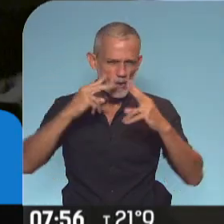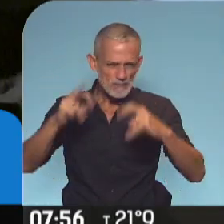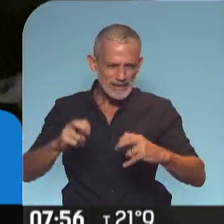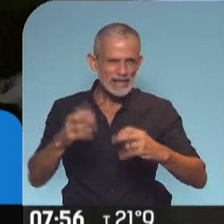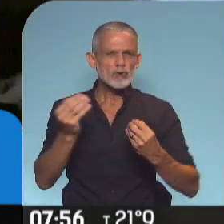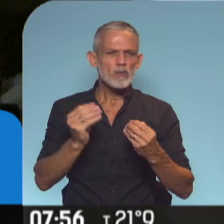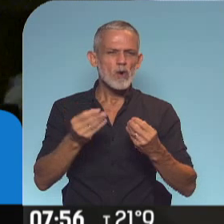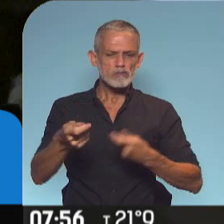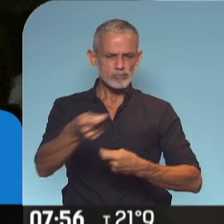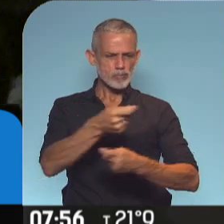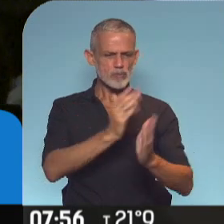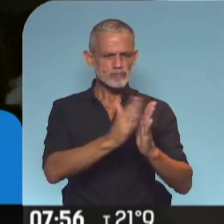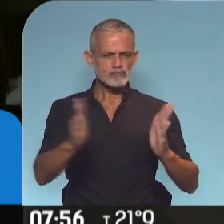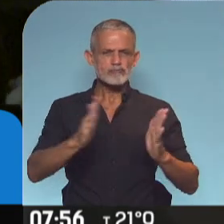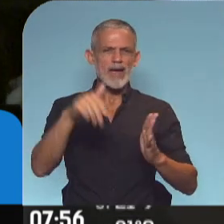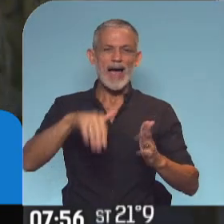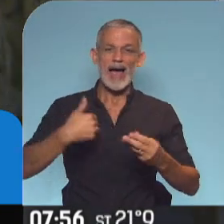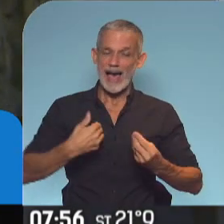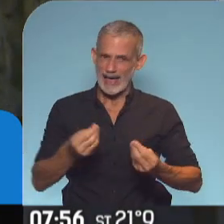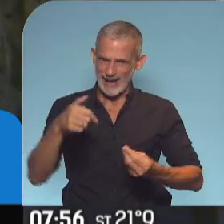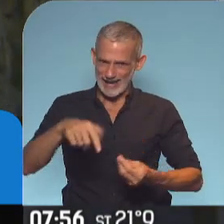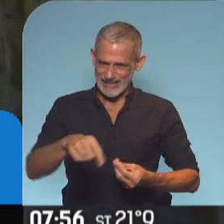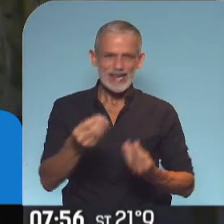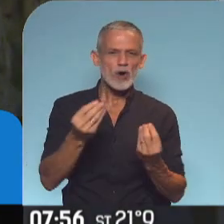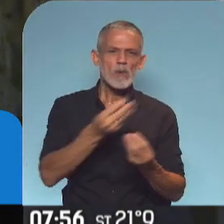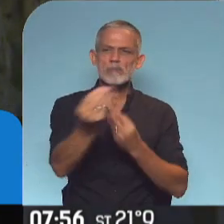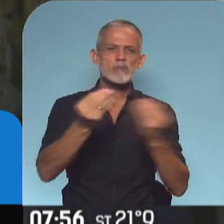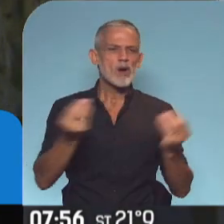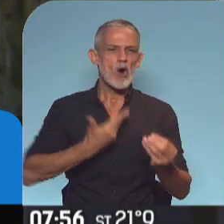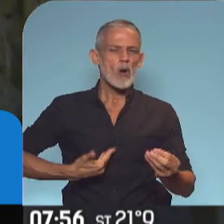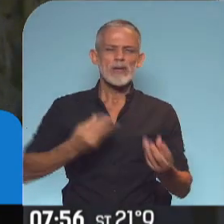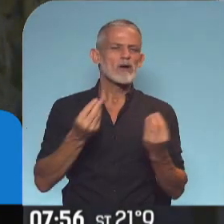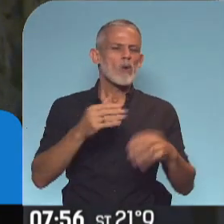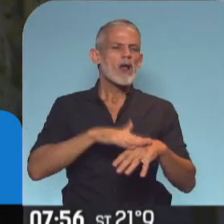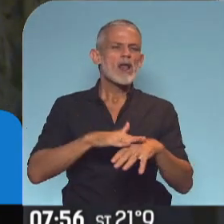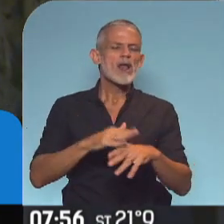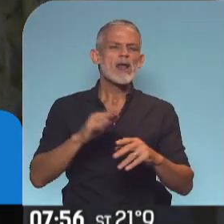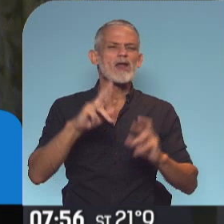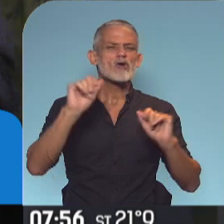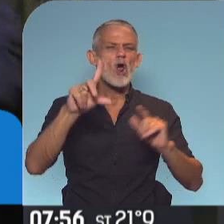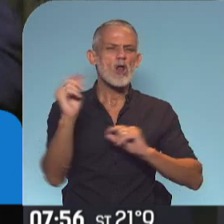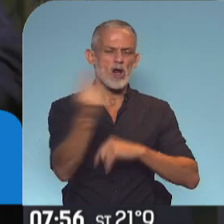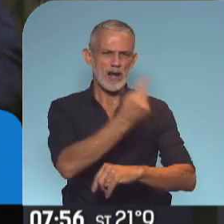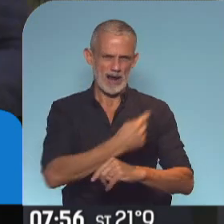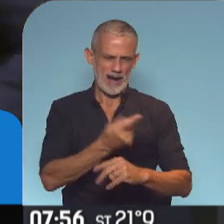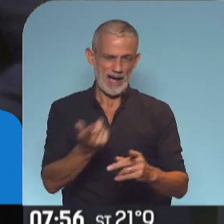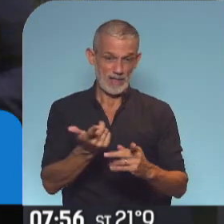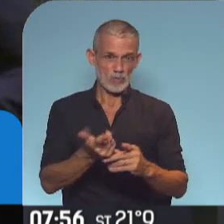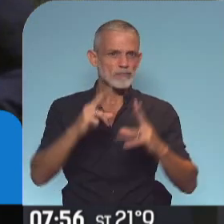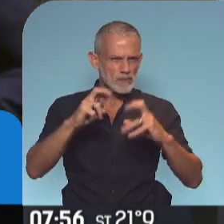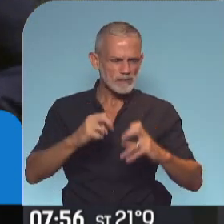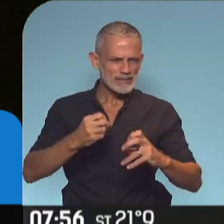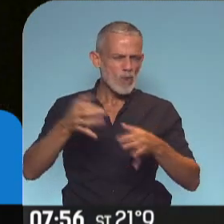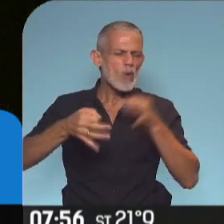procedimiento interno y ver qué actuación tuvieron los funcionarios. ¿Por qué? Porque aunque estas cuestiones que se investigan en la justicia